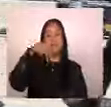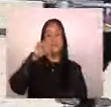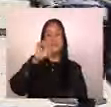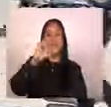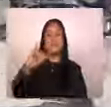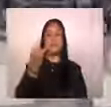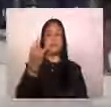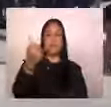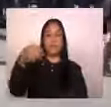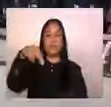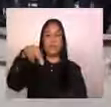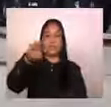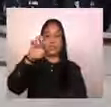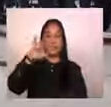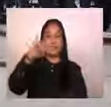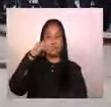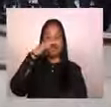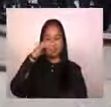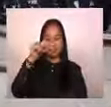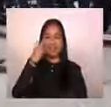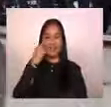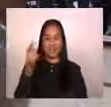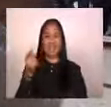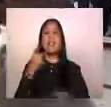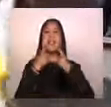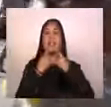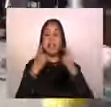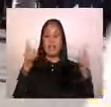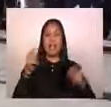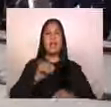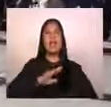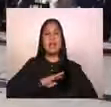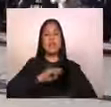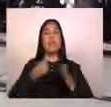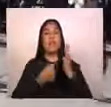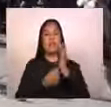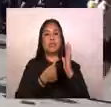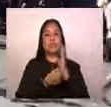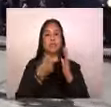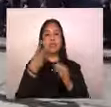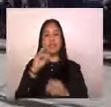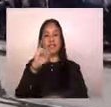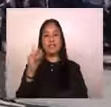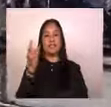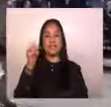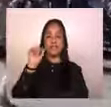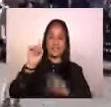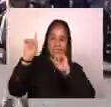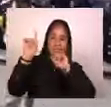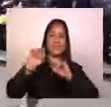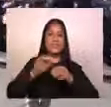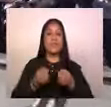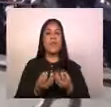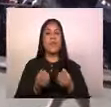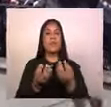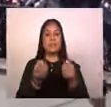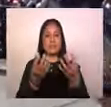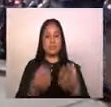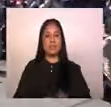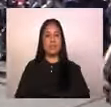De José Ernesto Monzón Reina, declarado himno municipal de San Juan Zacatepeques.